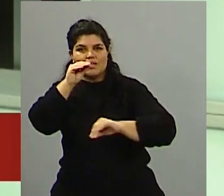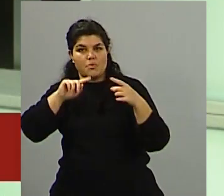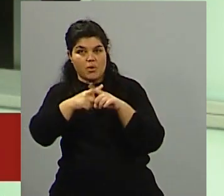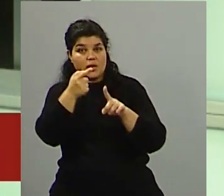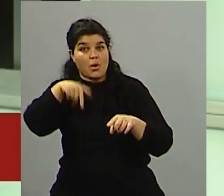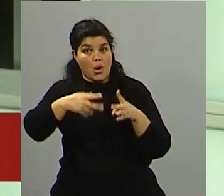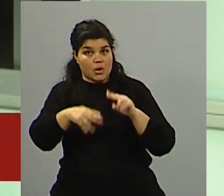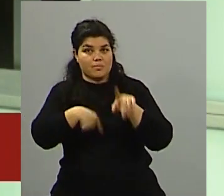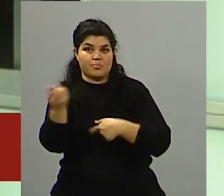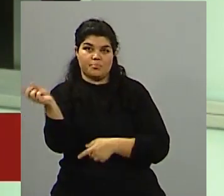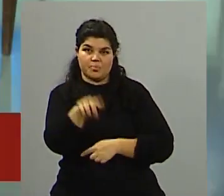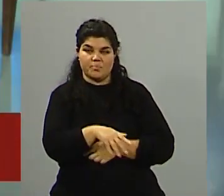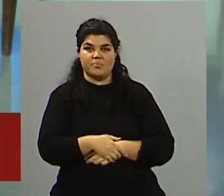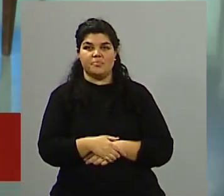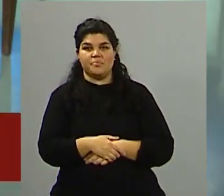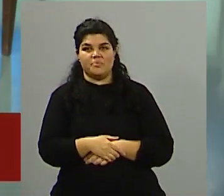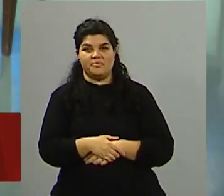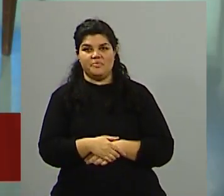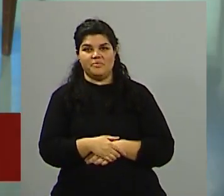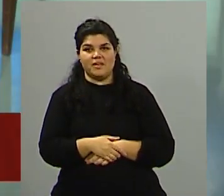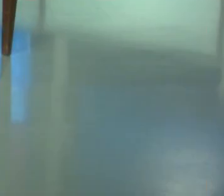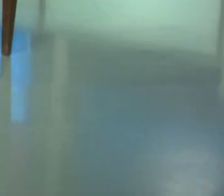pausa, ya regresamos.